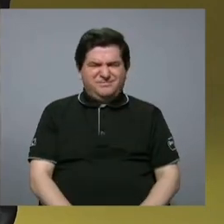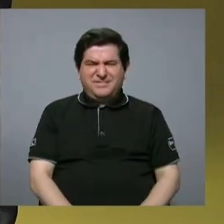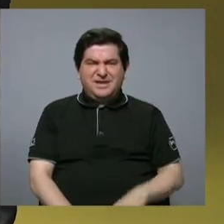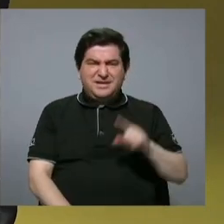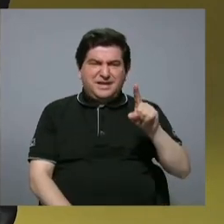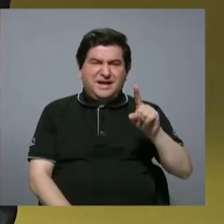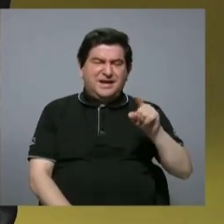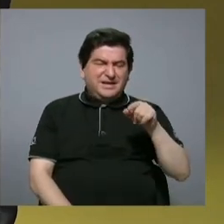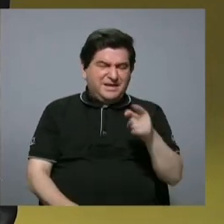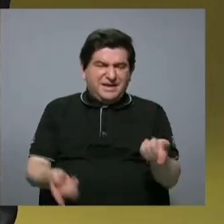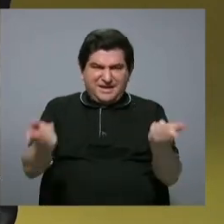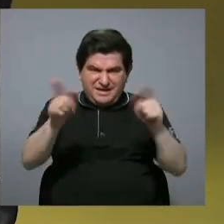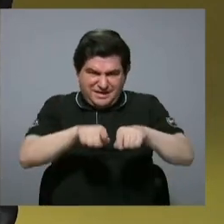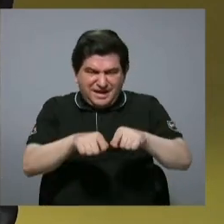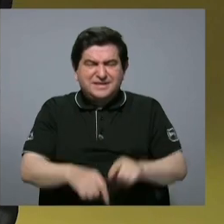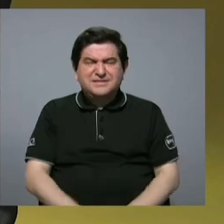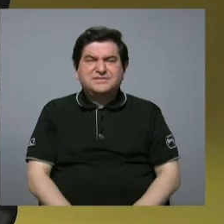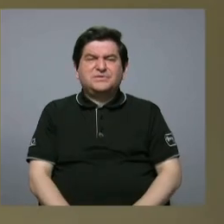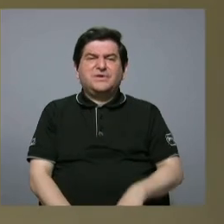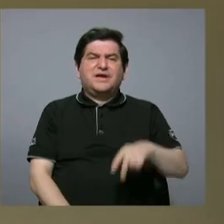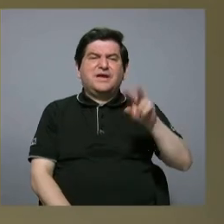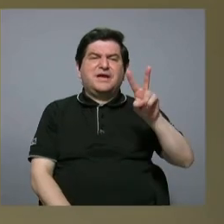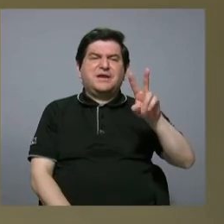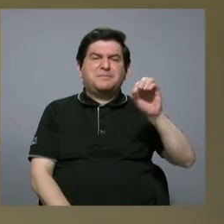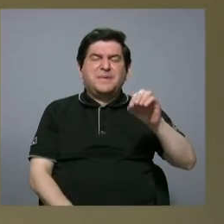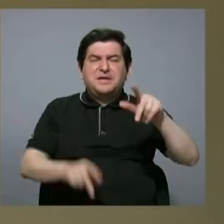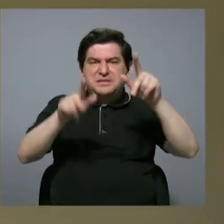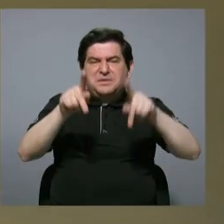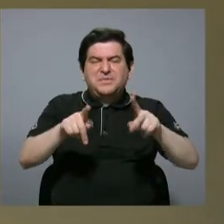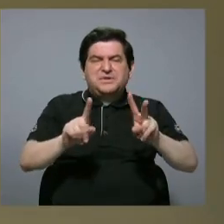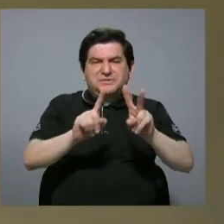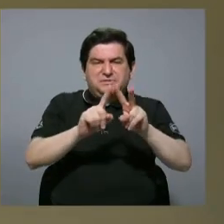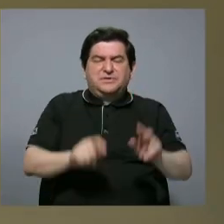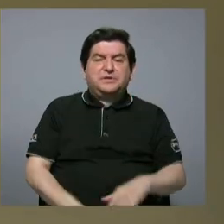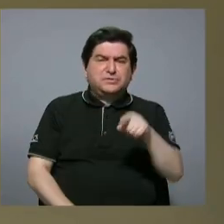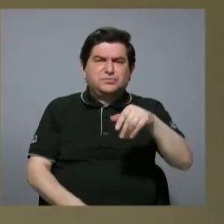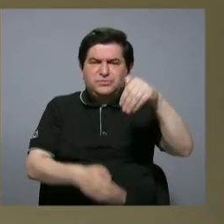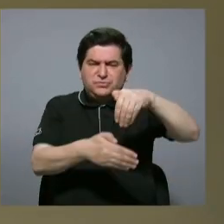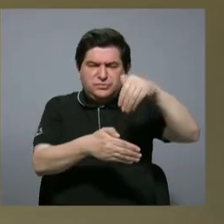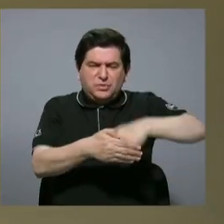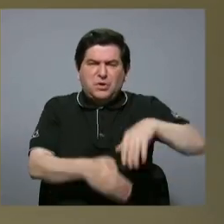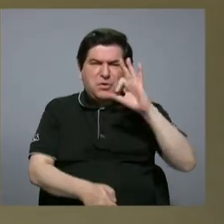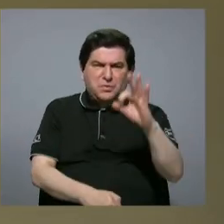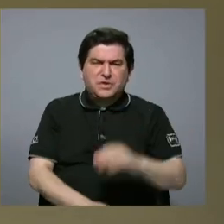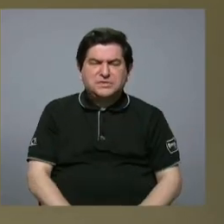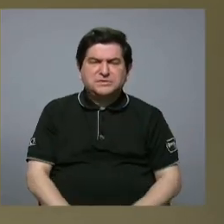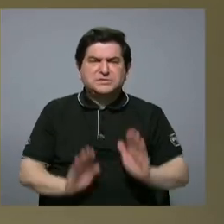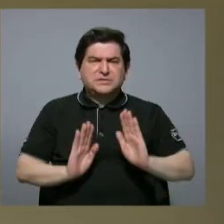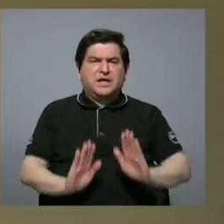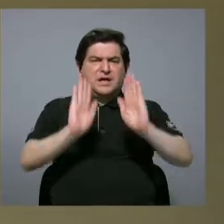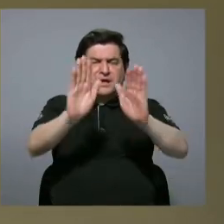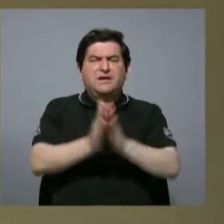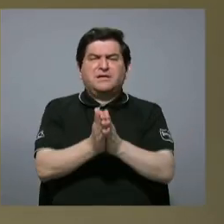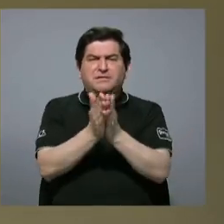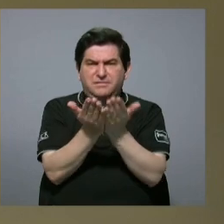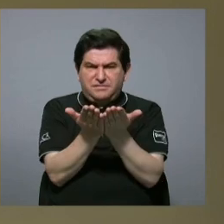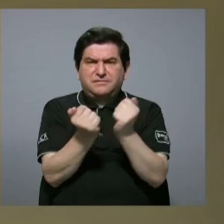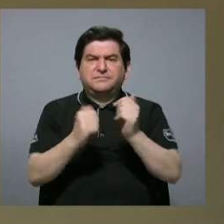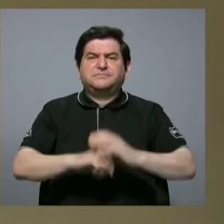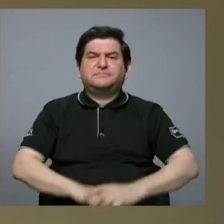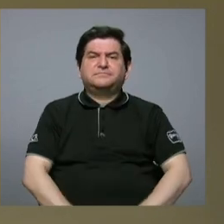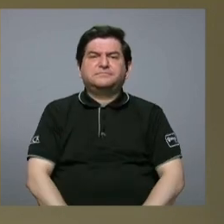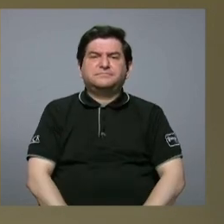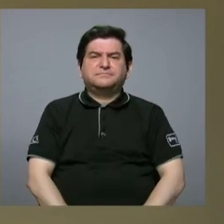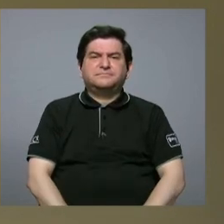ahí en Liberia. Y ustedes lo documentan muy bien en ese espléndido libro.